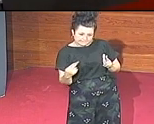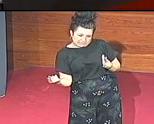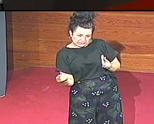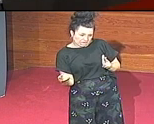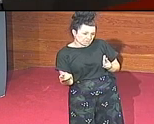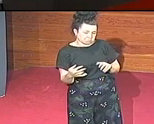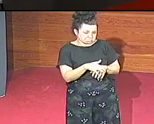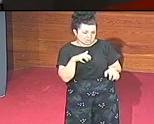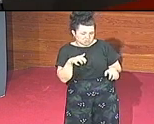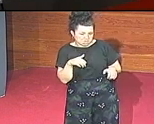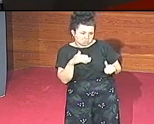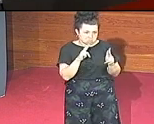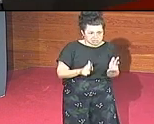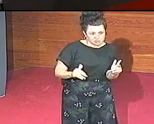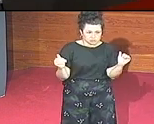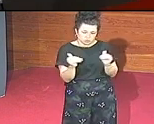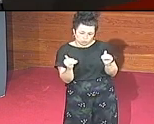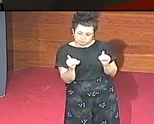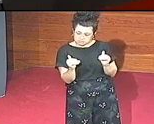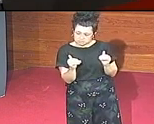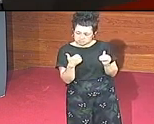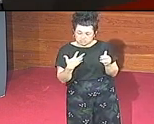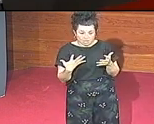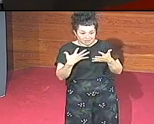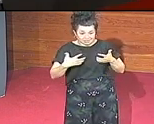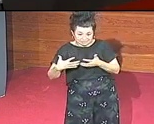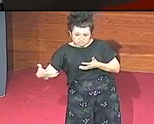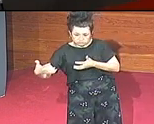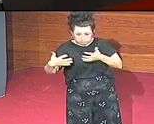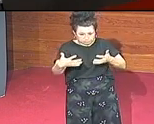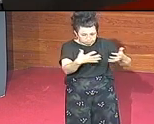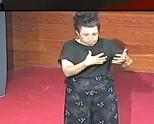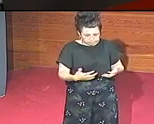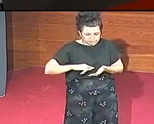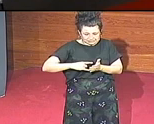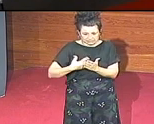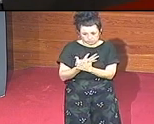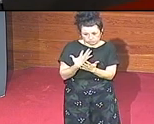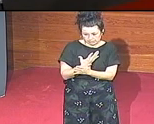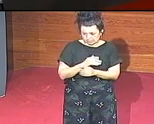miércoles jueves y con todos los textos que nos han ido diciendo los técnicos